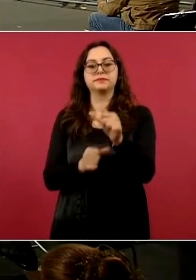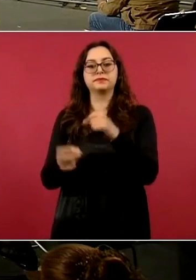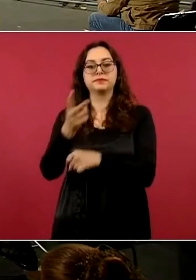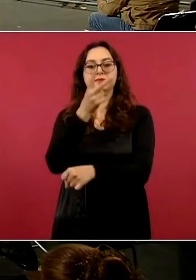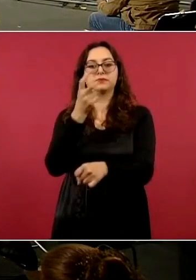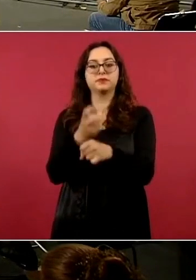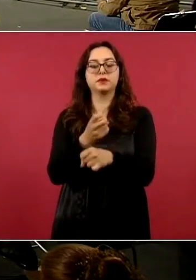Mejía